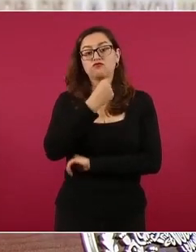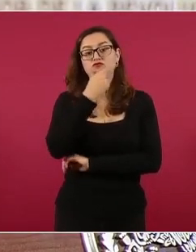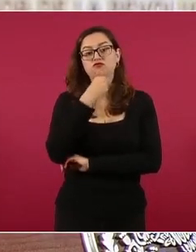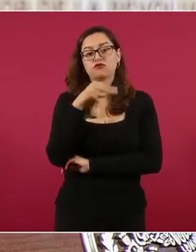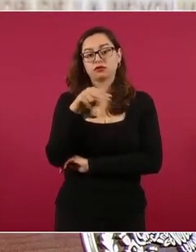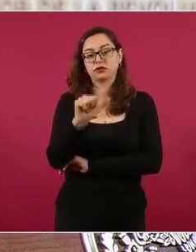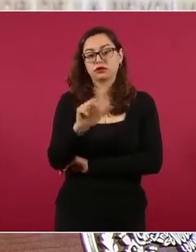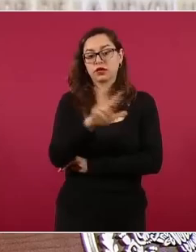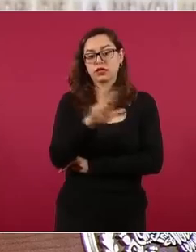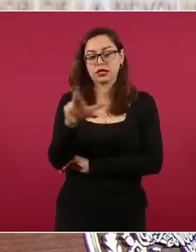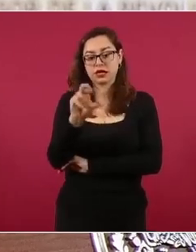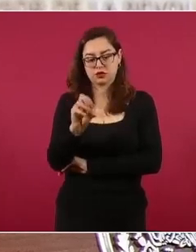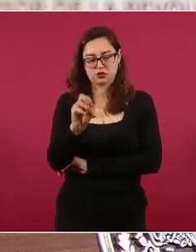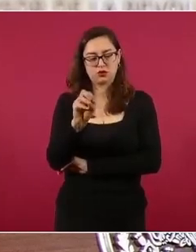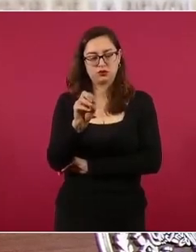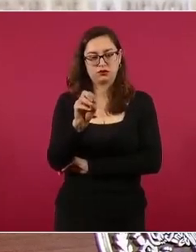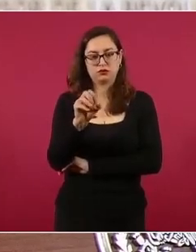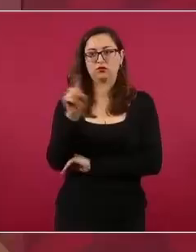el doctor Narro.